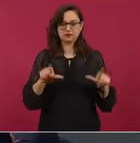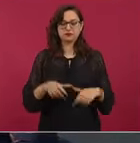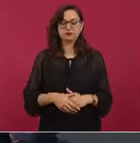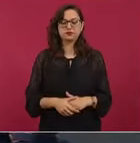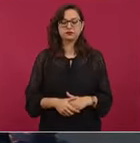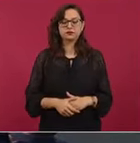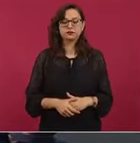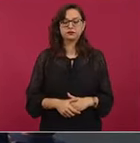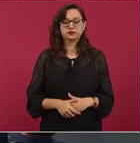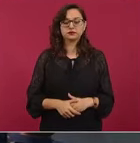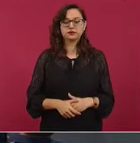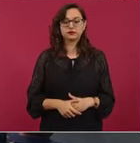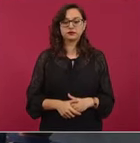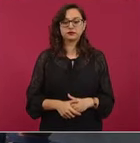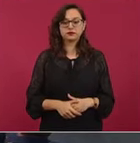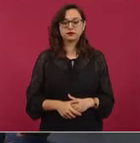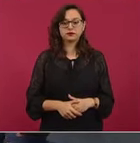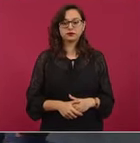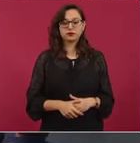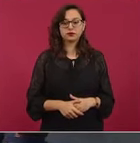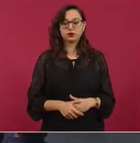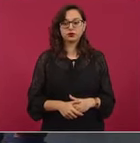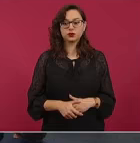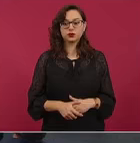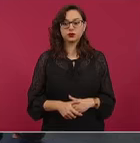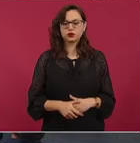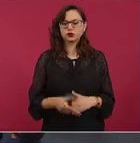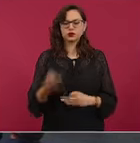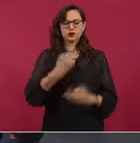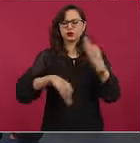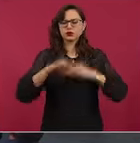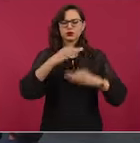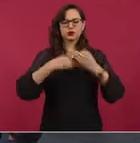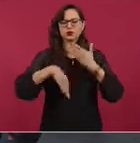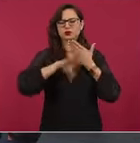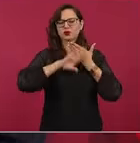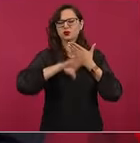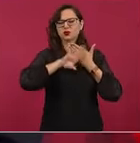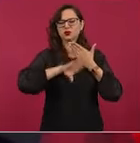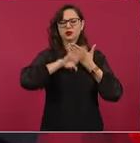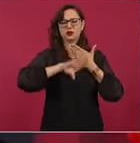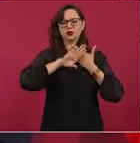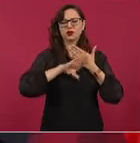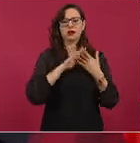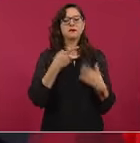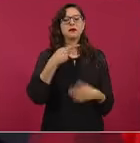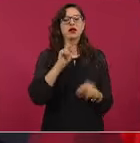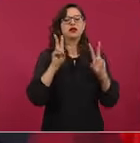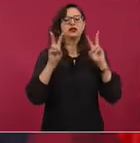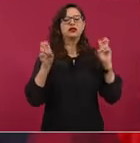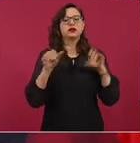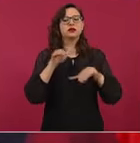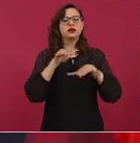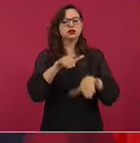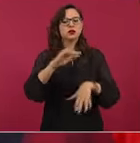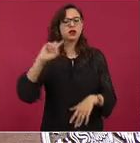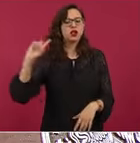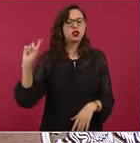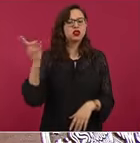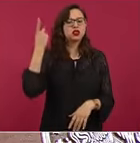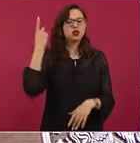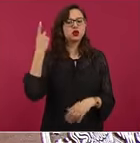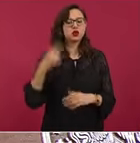Es de… No, está en todo en contra, pero sobre el dólar,